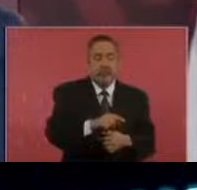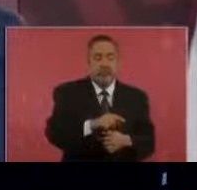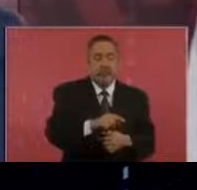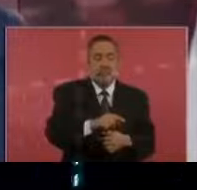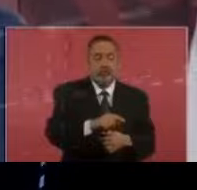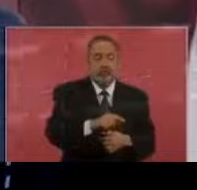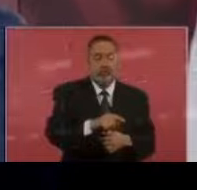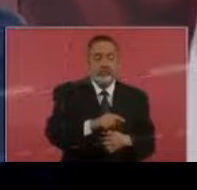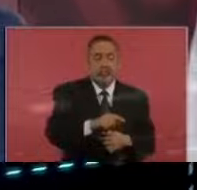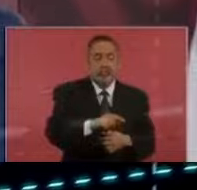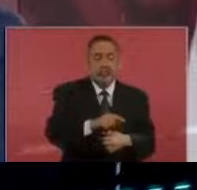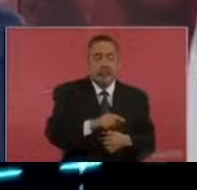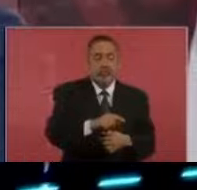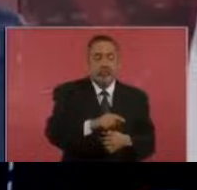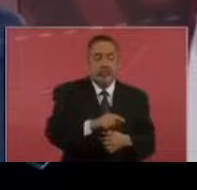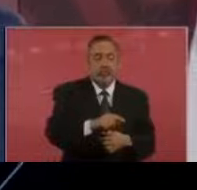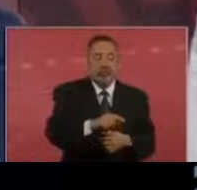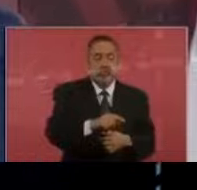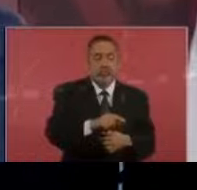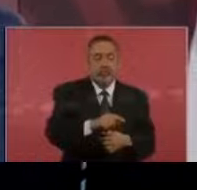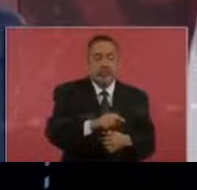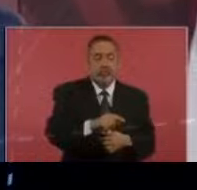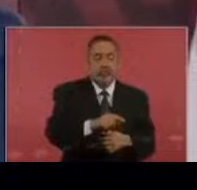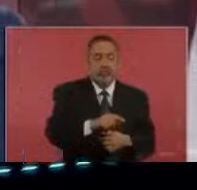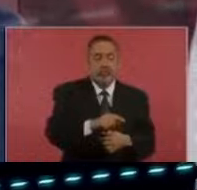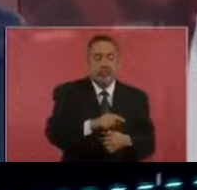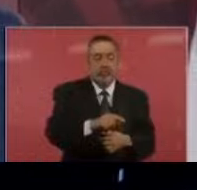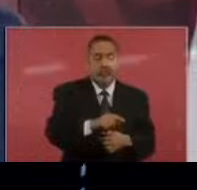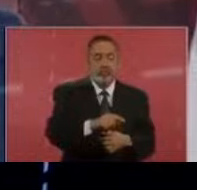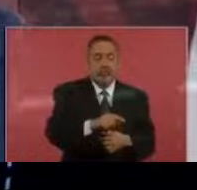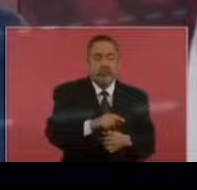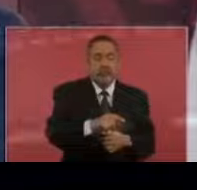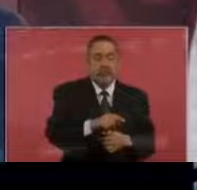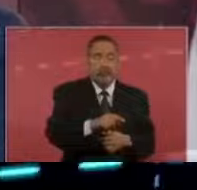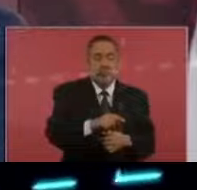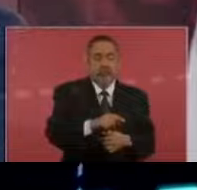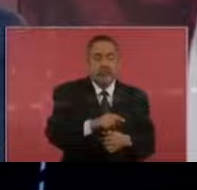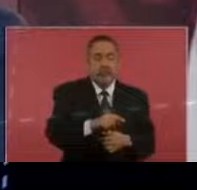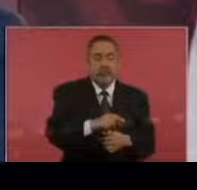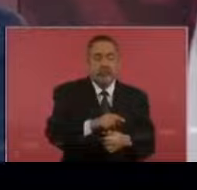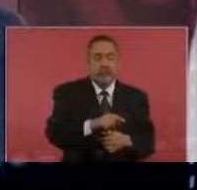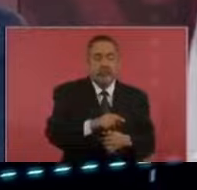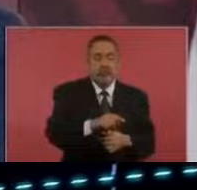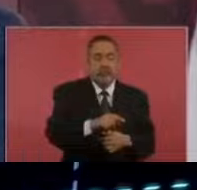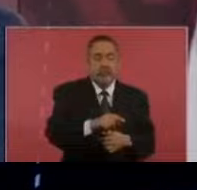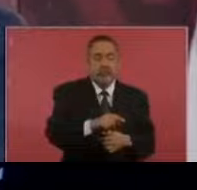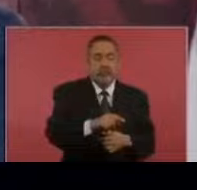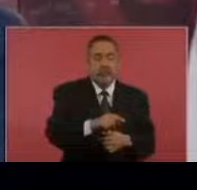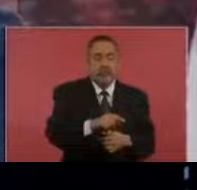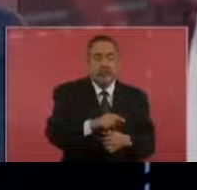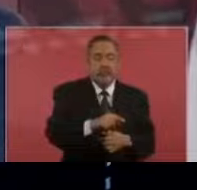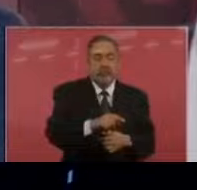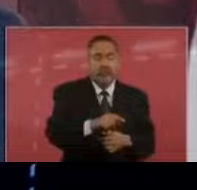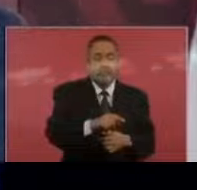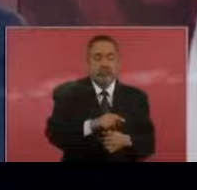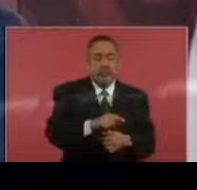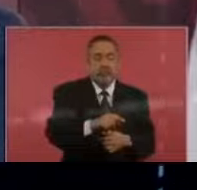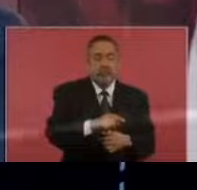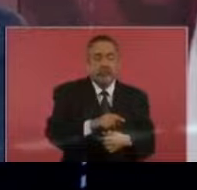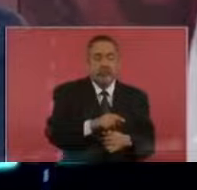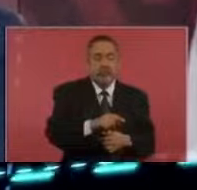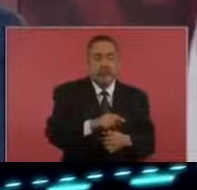16,400 pesos a los 18,000 máximo Imagínate retirarte con eso hay muchos que en el